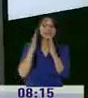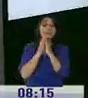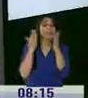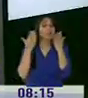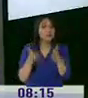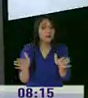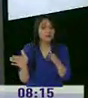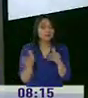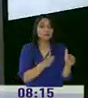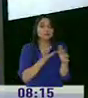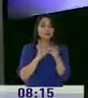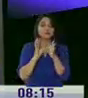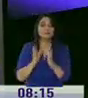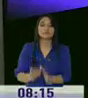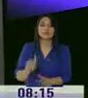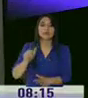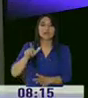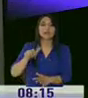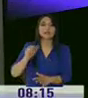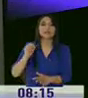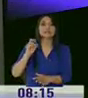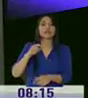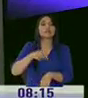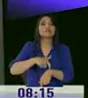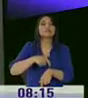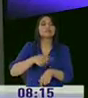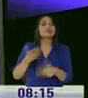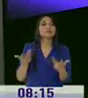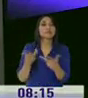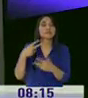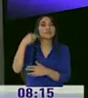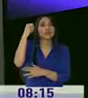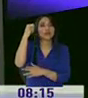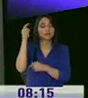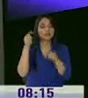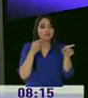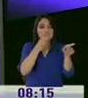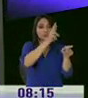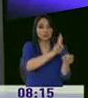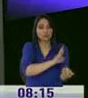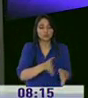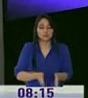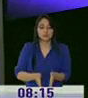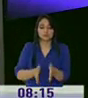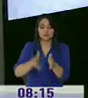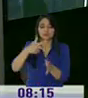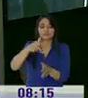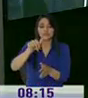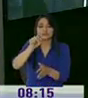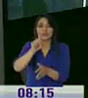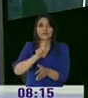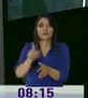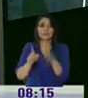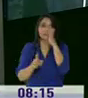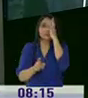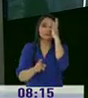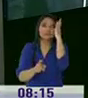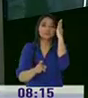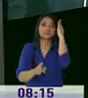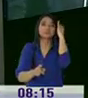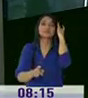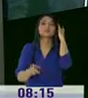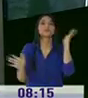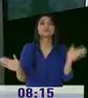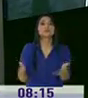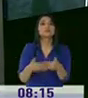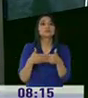atrás. Alison Corral está en vivo a esta hora. Del norte vamos al sur, Rodrigo de Chávez y Galte. Ahí vamos a informar sobre el cierre vial que